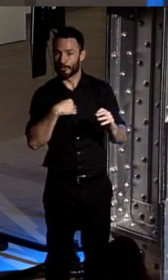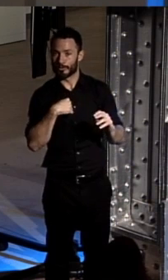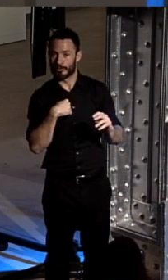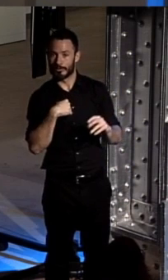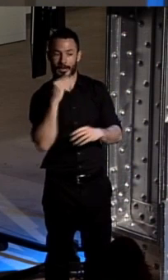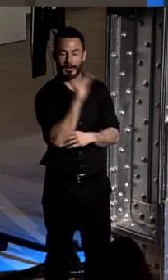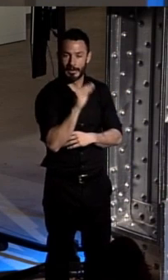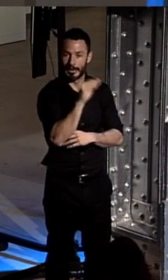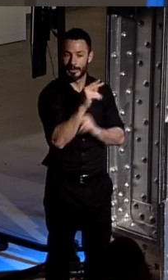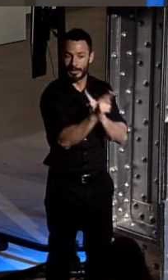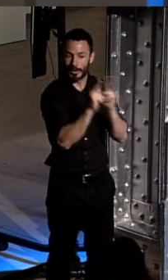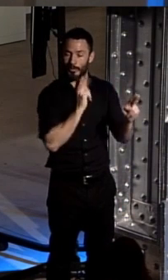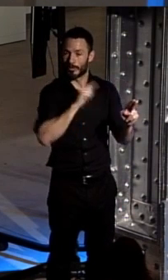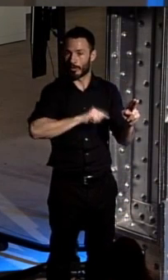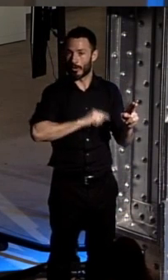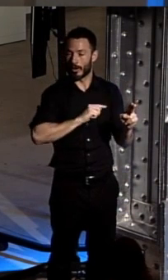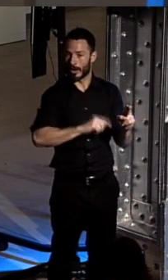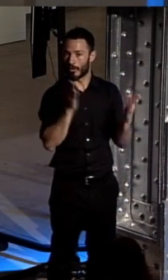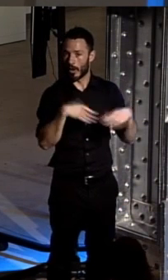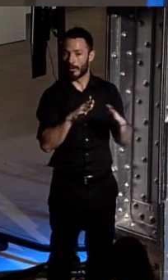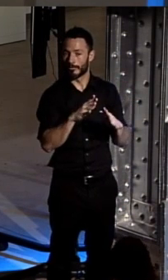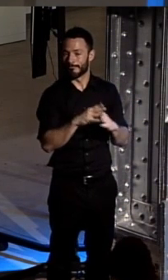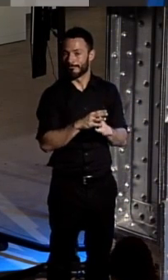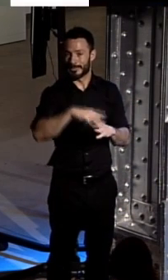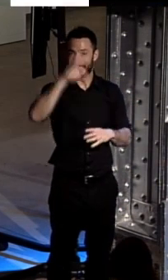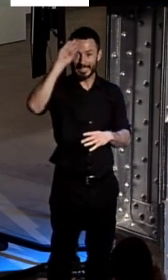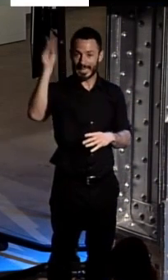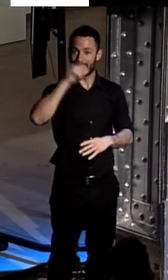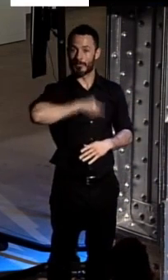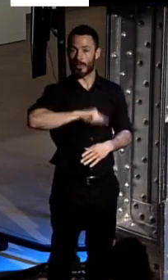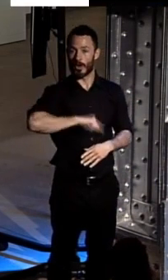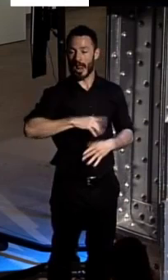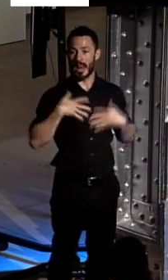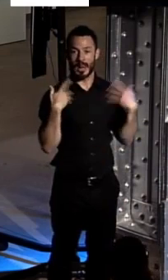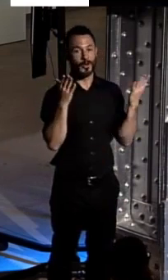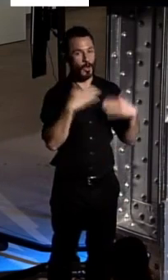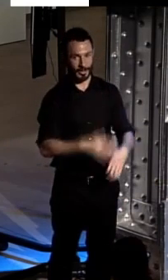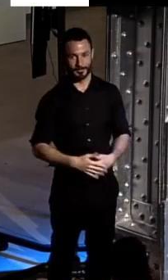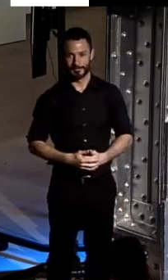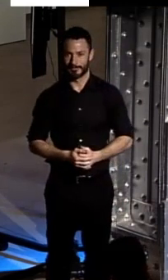nos responde de una manera emocional, no tiene inteligencia emocional.